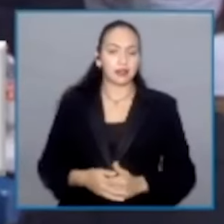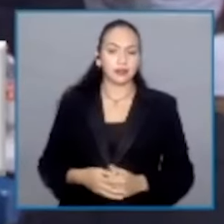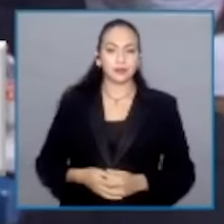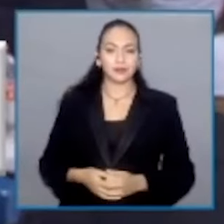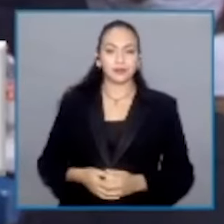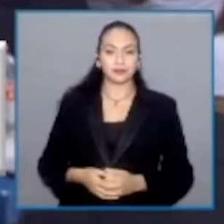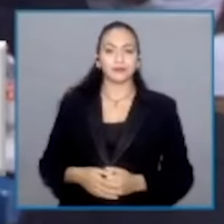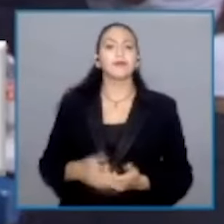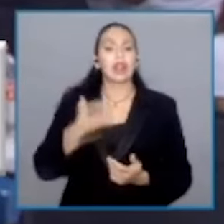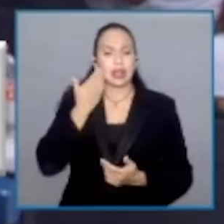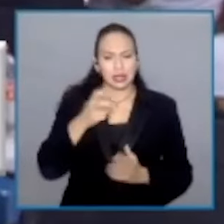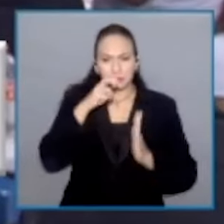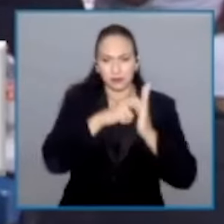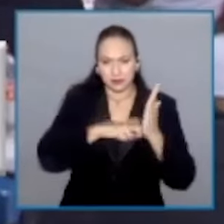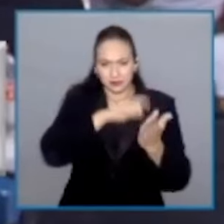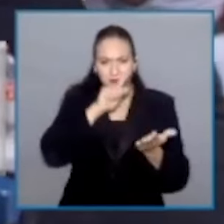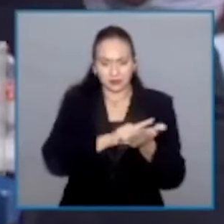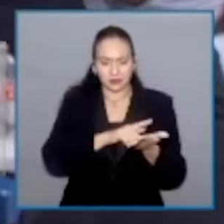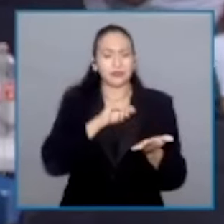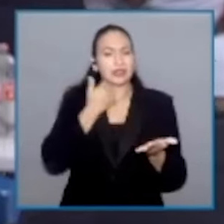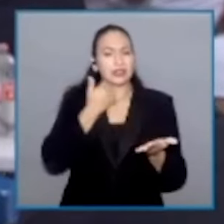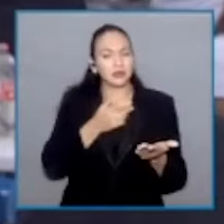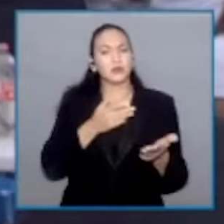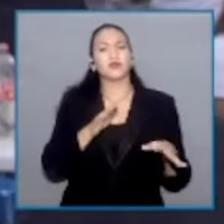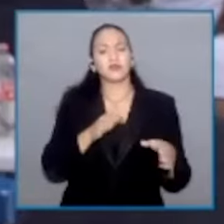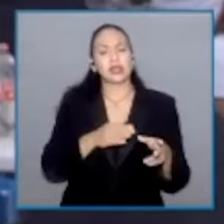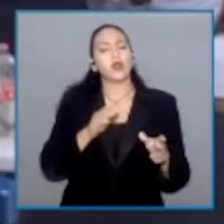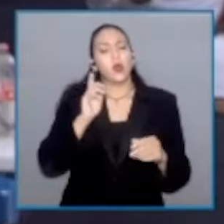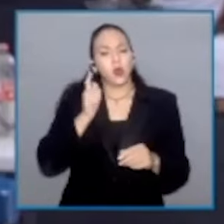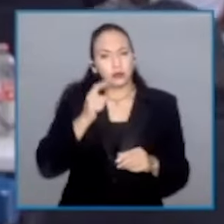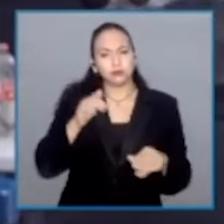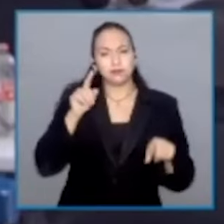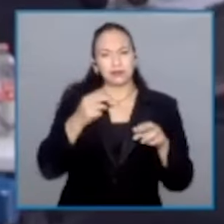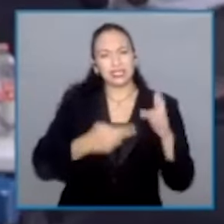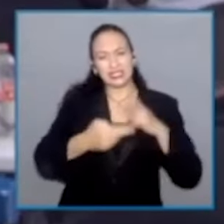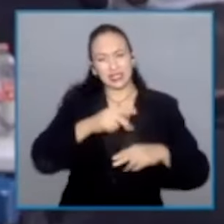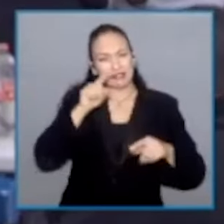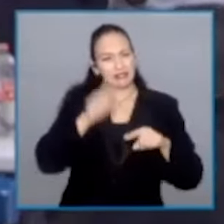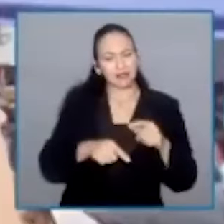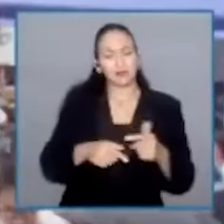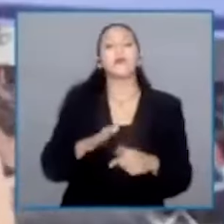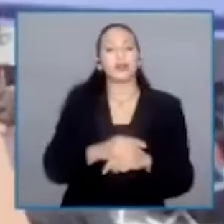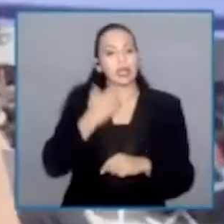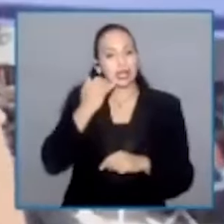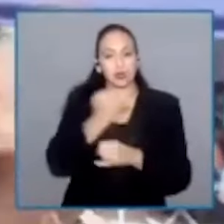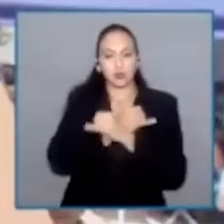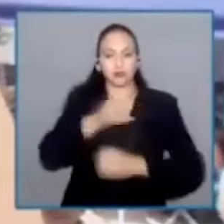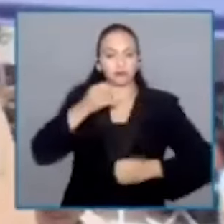se revierta y podamos tener un Poder Judicial autónomo e independiente. A la